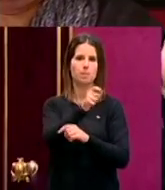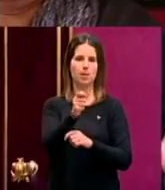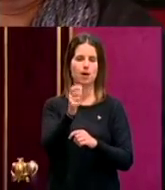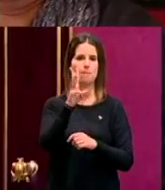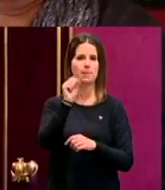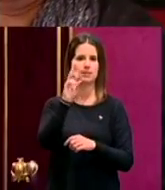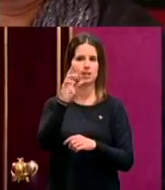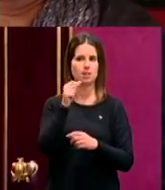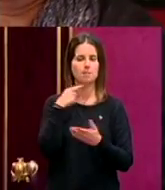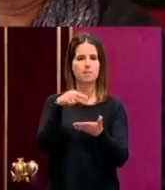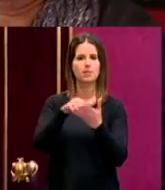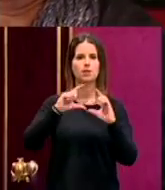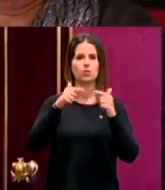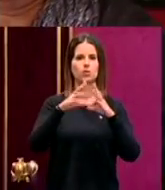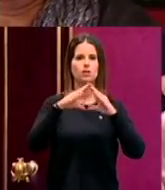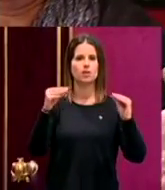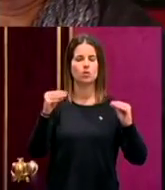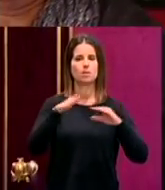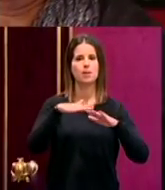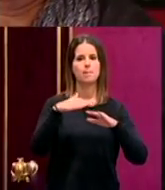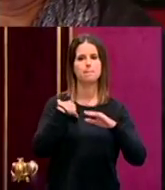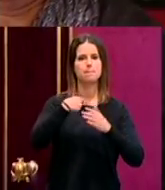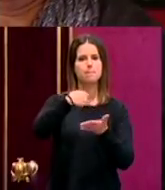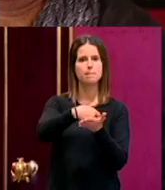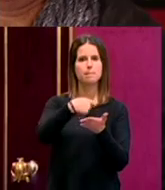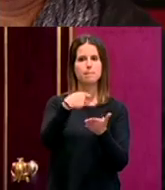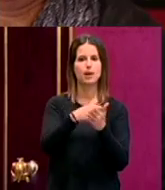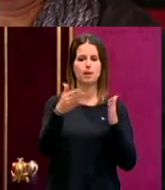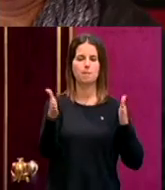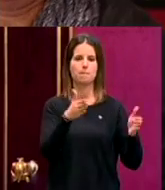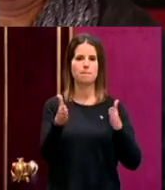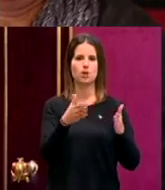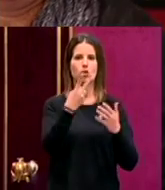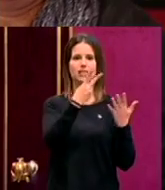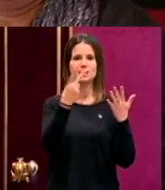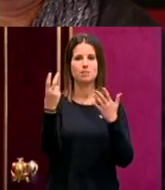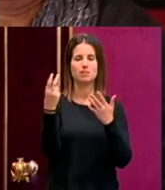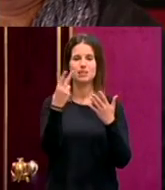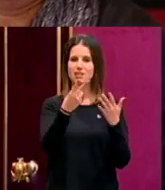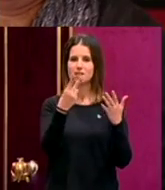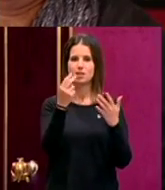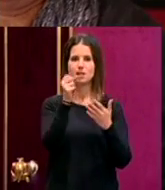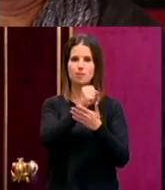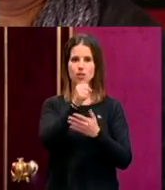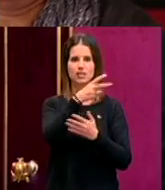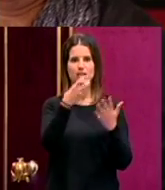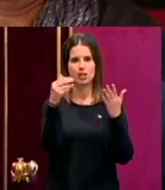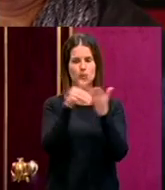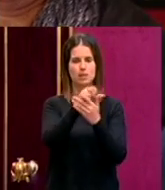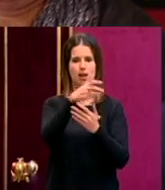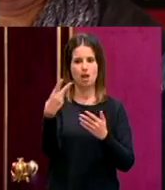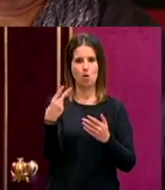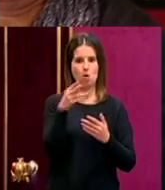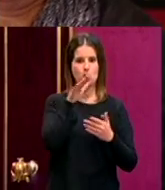a la Junta de Andalucía a que se compense en el periodo que corresponda los 7.700.000 euros que ha dejado desde el 2012 hasta la